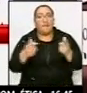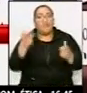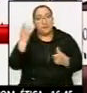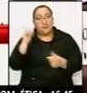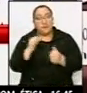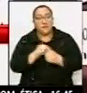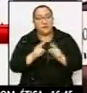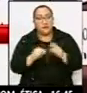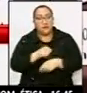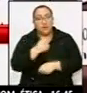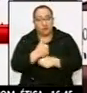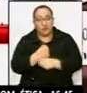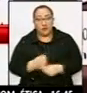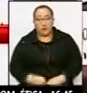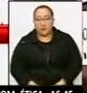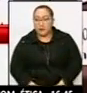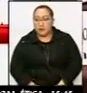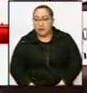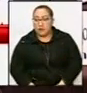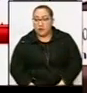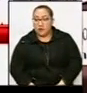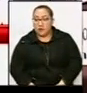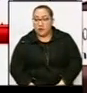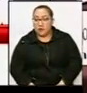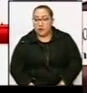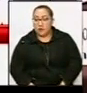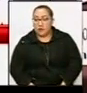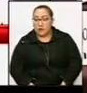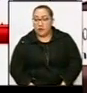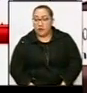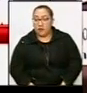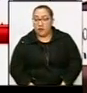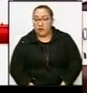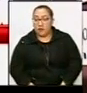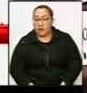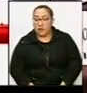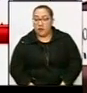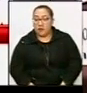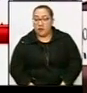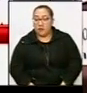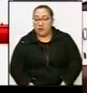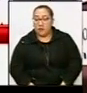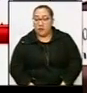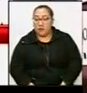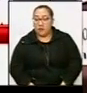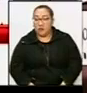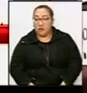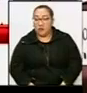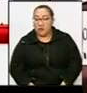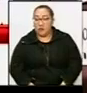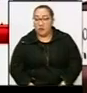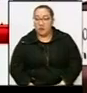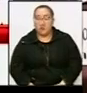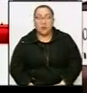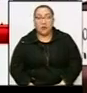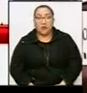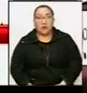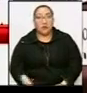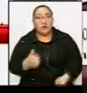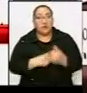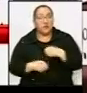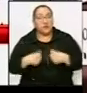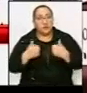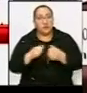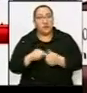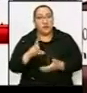con las autoridades y productores de llevar ese producto papa a regiones hermanas que estaban sufriendo. Y claro, no se mide mucho en Lima